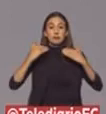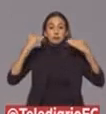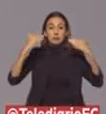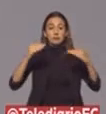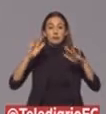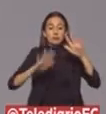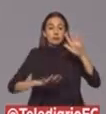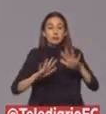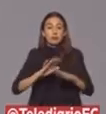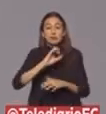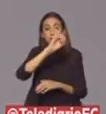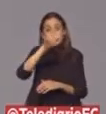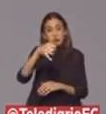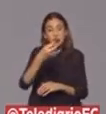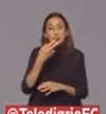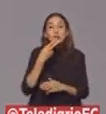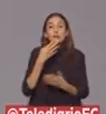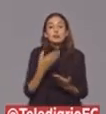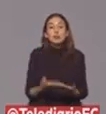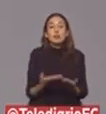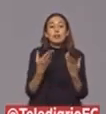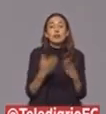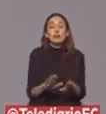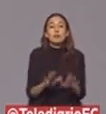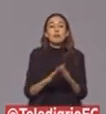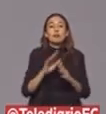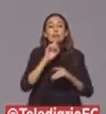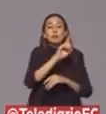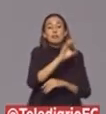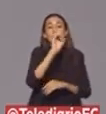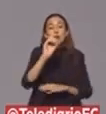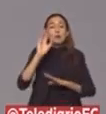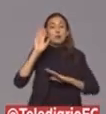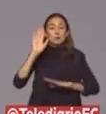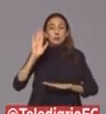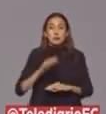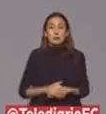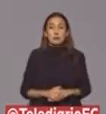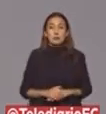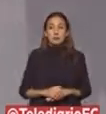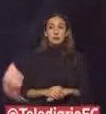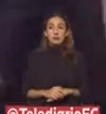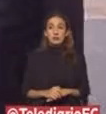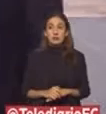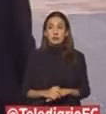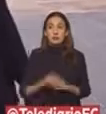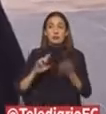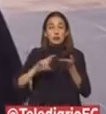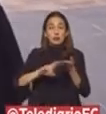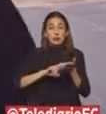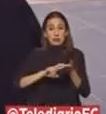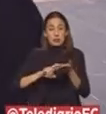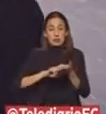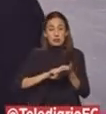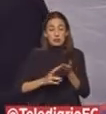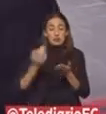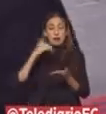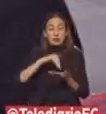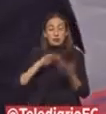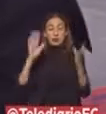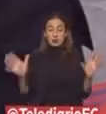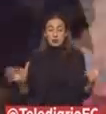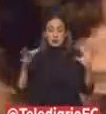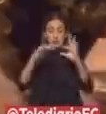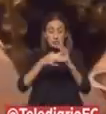realizado este jueves además se lograron más de 100 compromisos de beneficio mutuo las relaciones entre ecuador y chile están en su